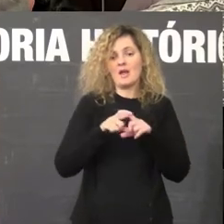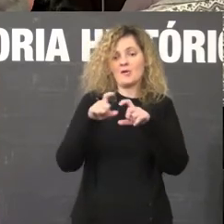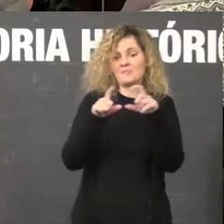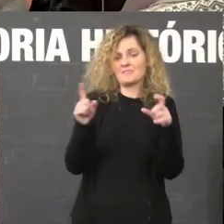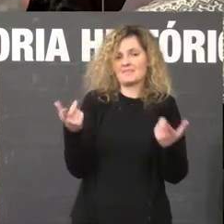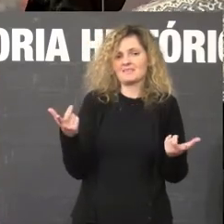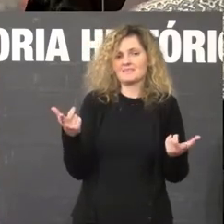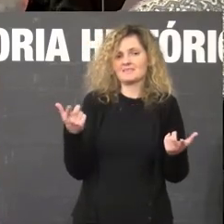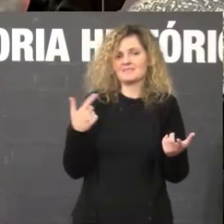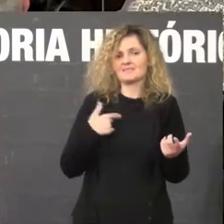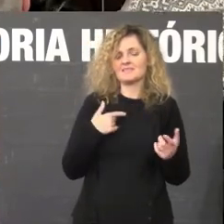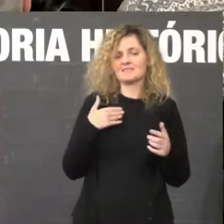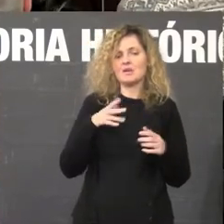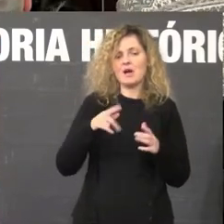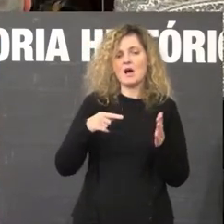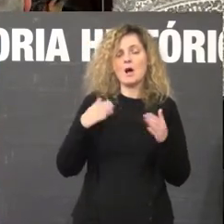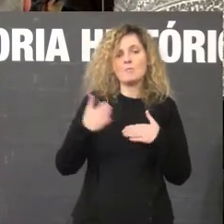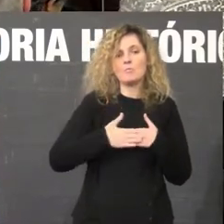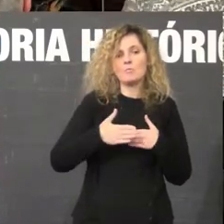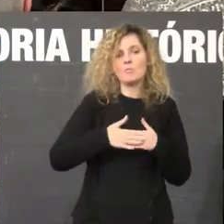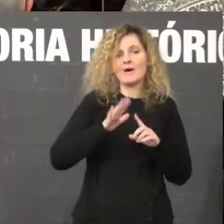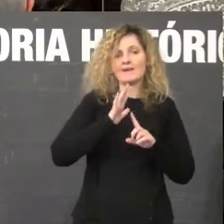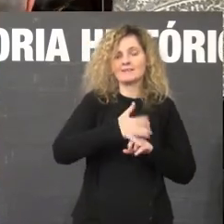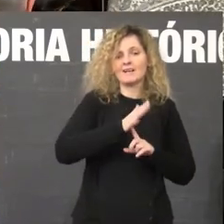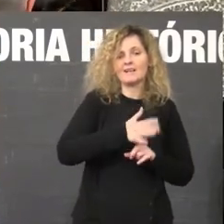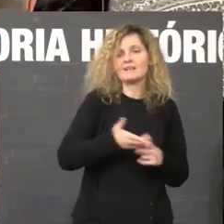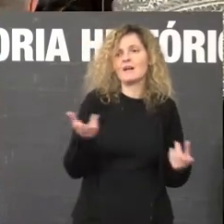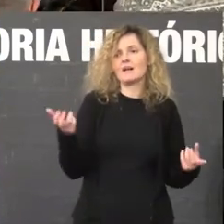senón as portas xiratorias,